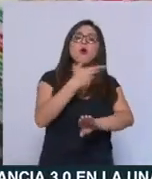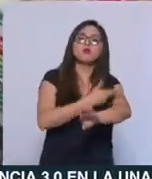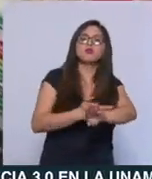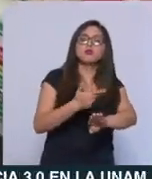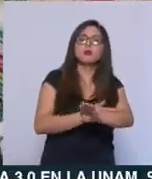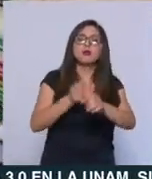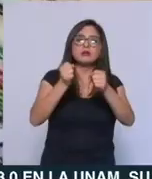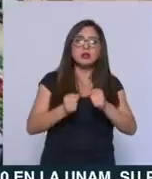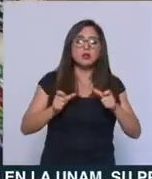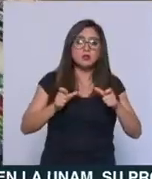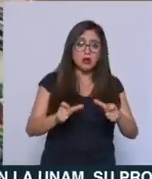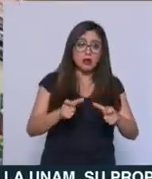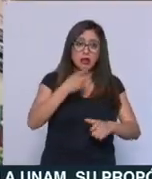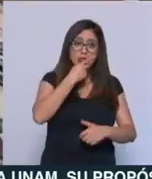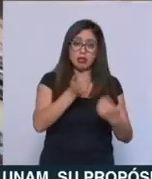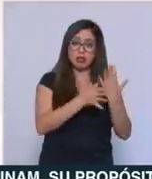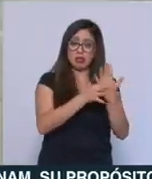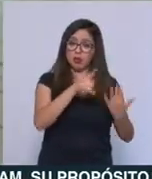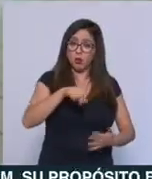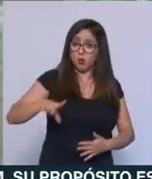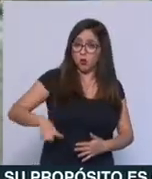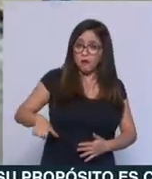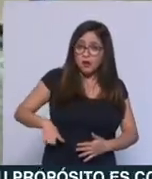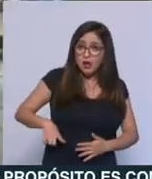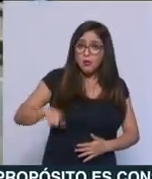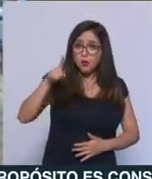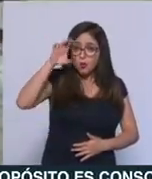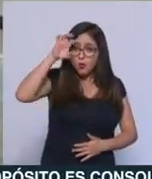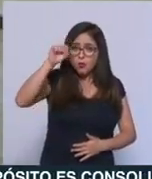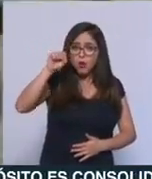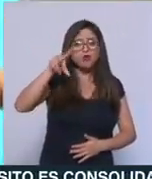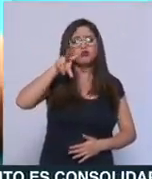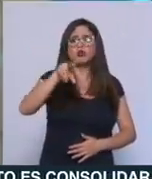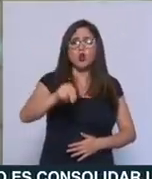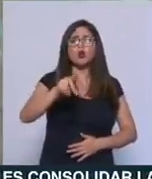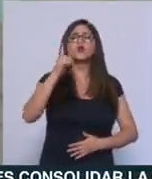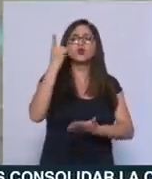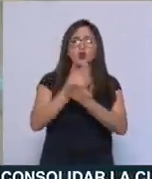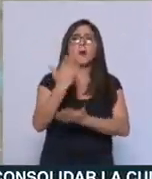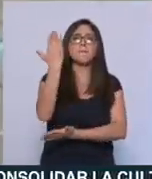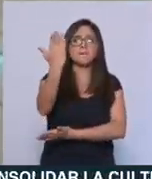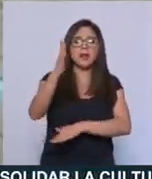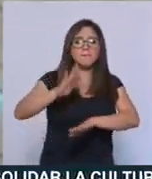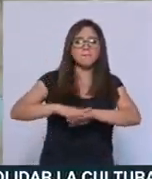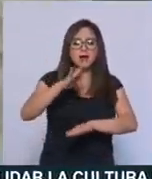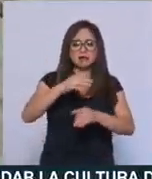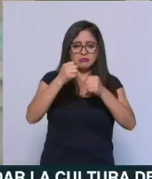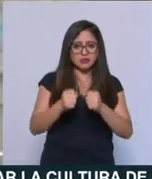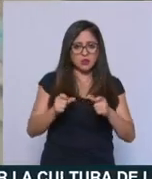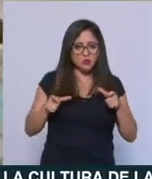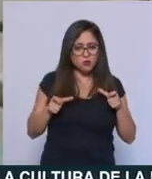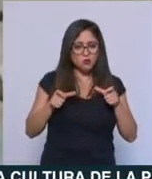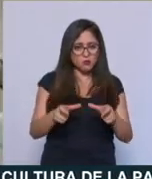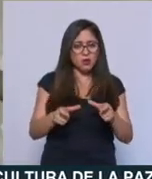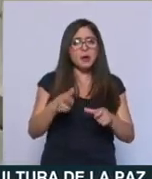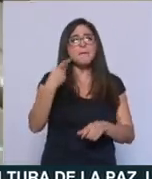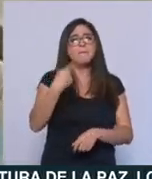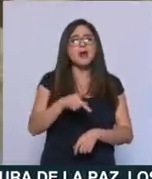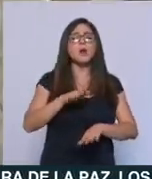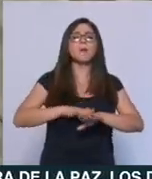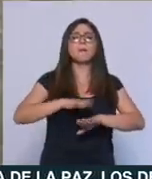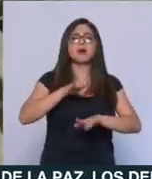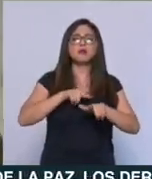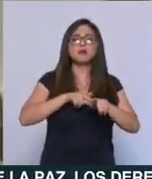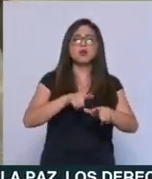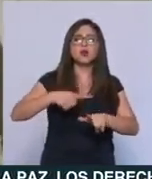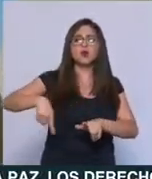Cuauhtémoc Blanco Bravo señalaba que no, se va a pedir solamente el reforzamiento. También ha señalado que la permanencia en